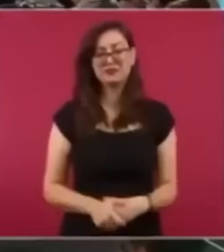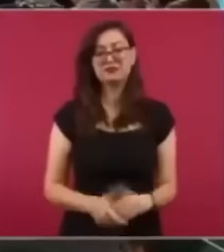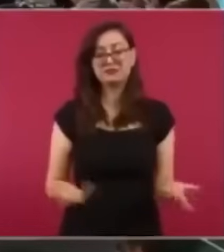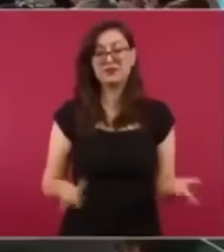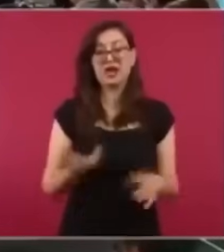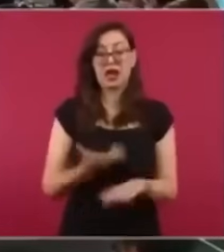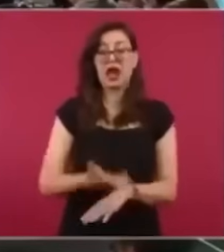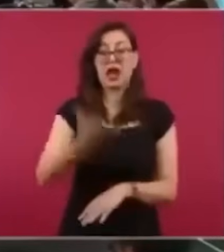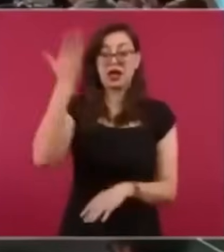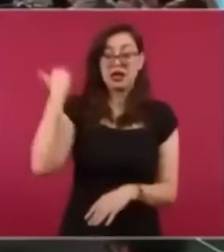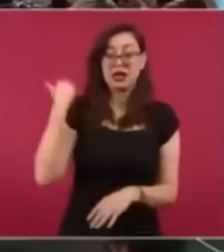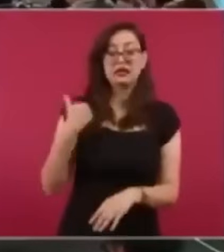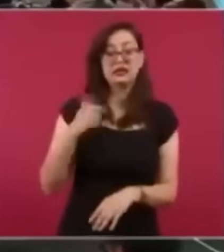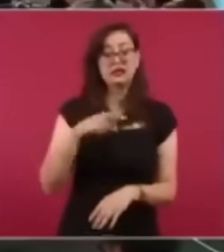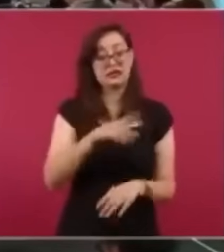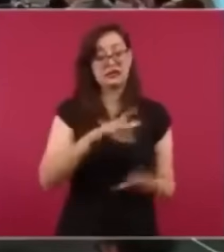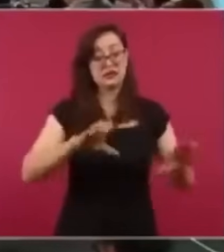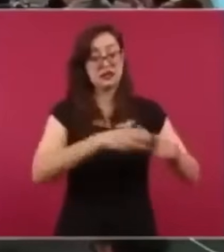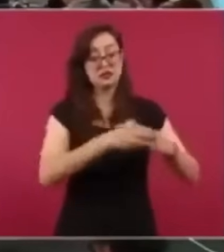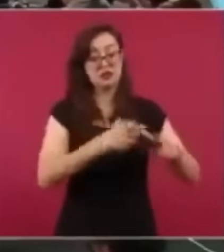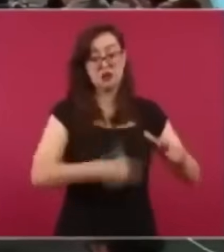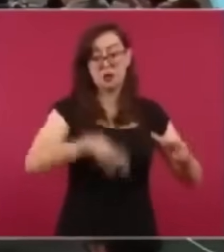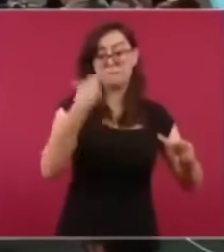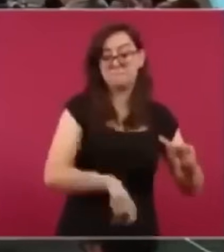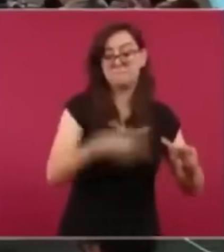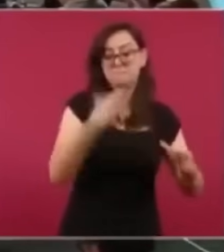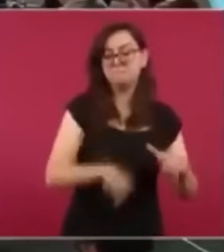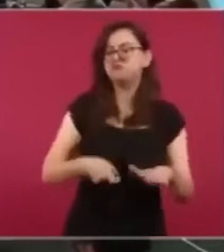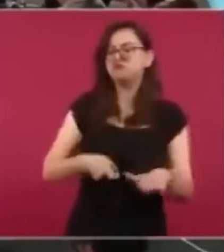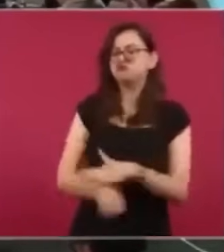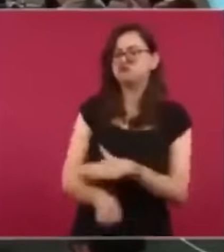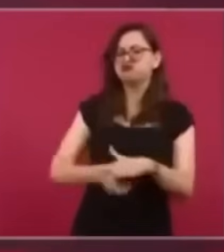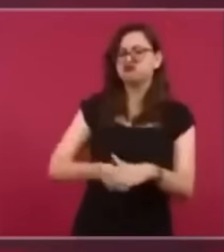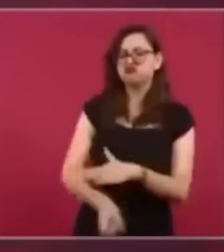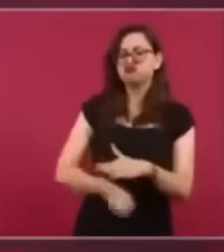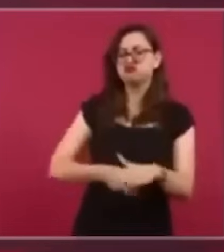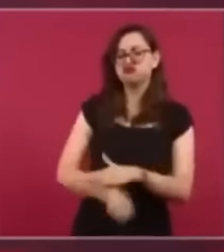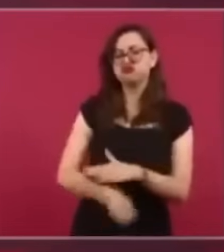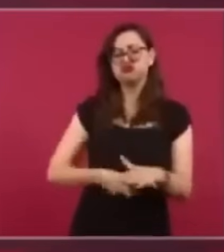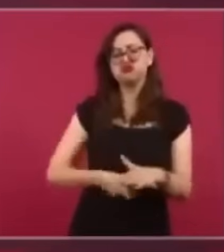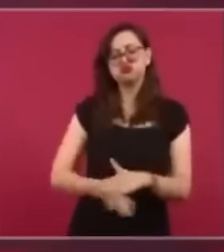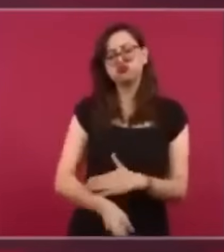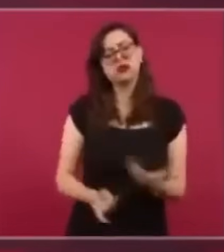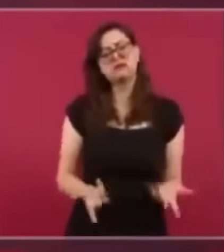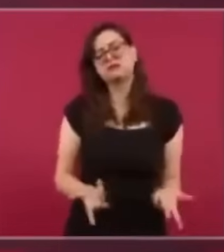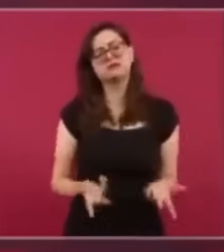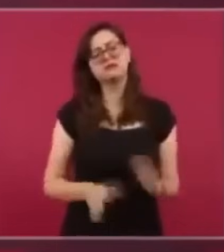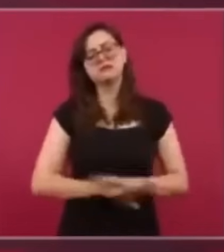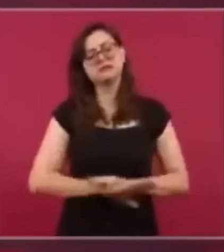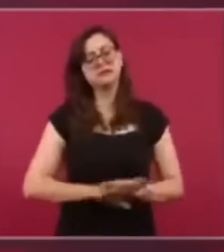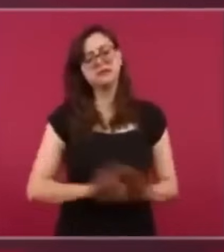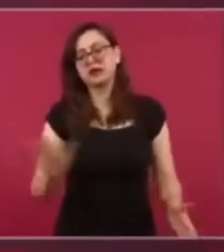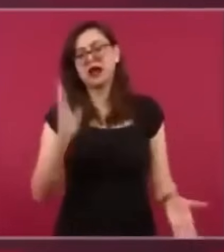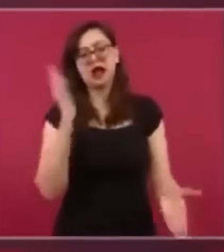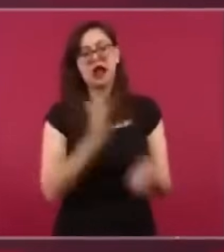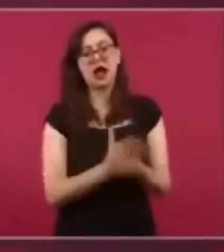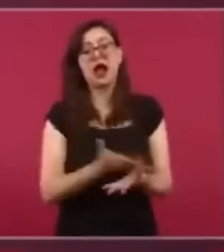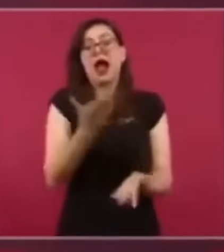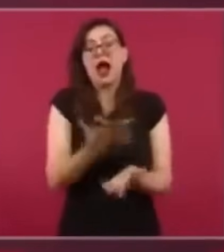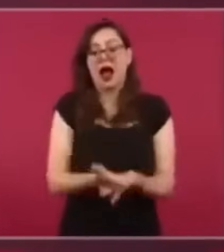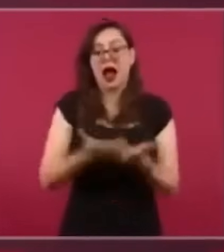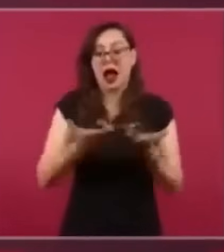estaban al servicio de una oligarquía y ahora en México hay una